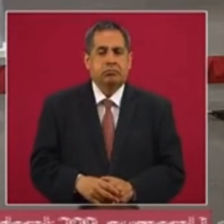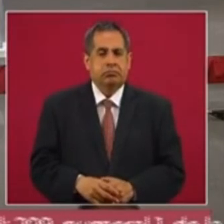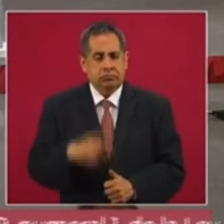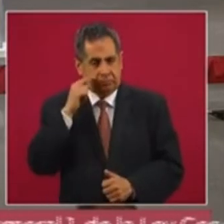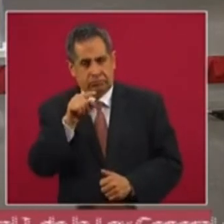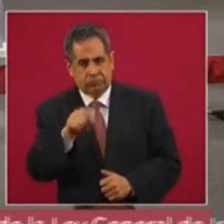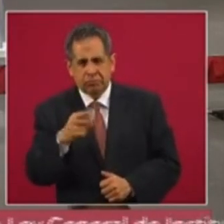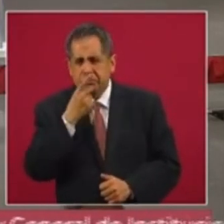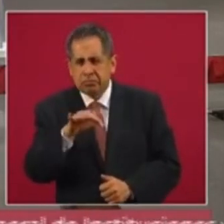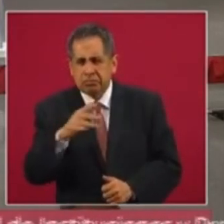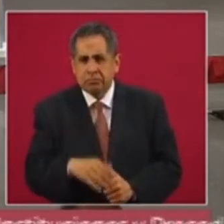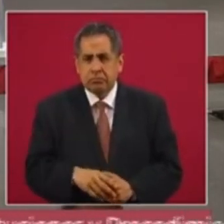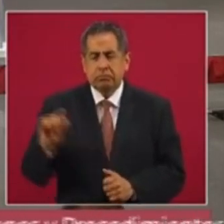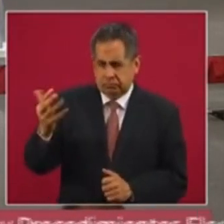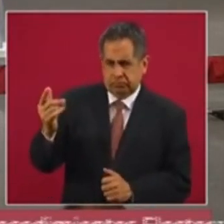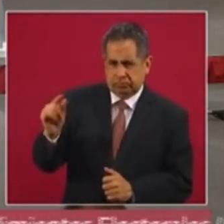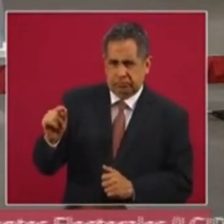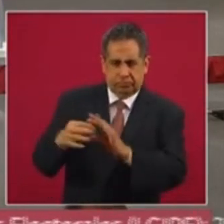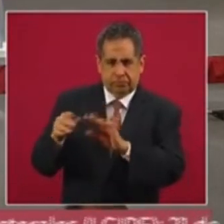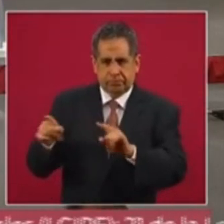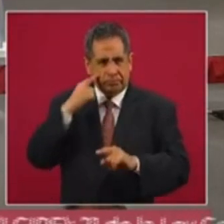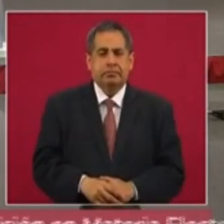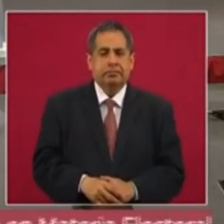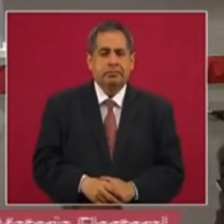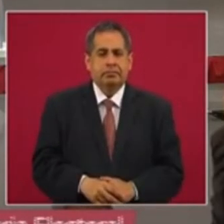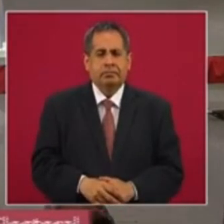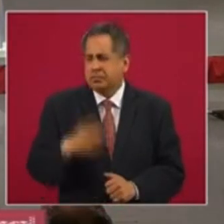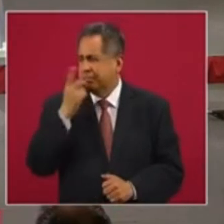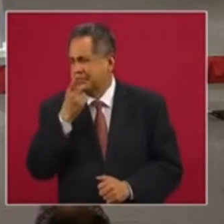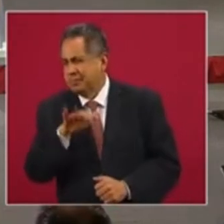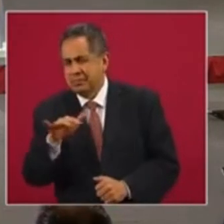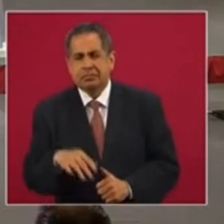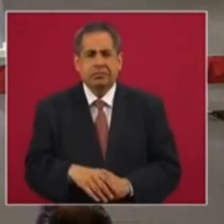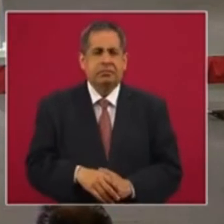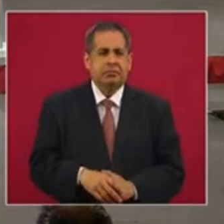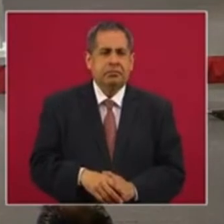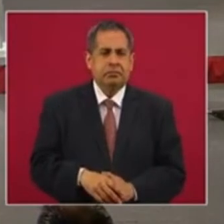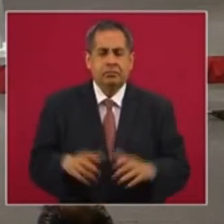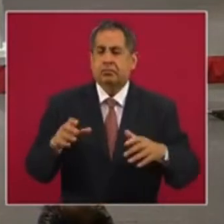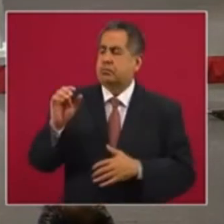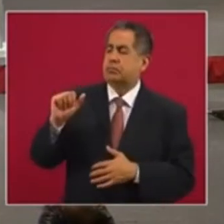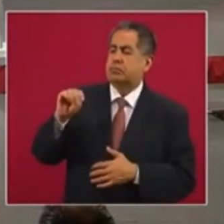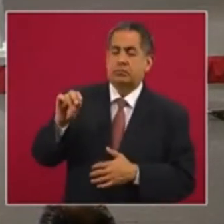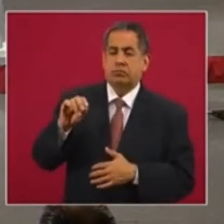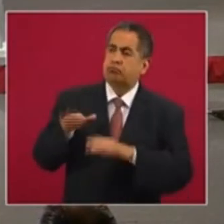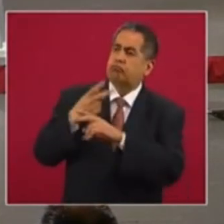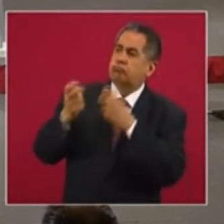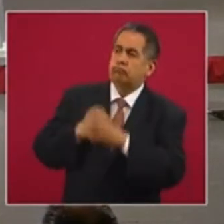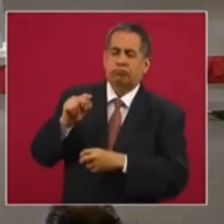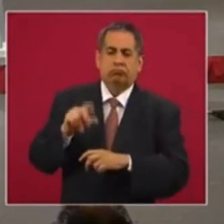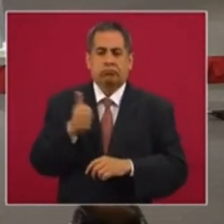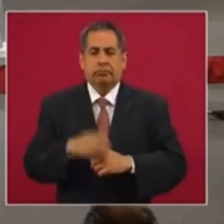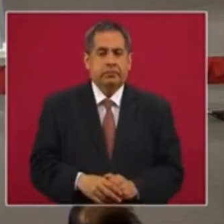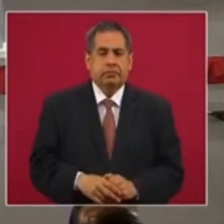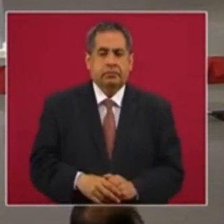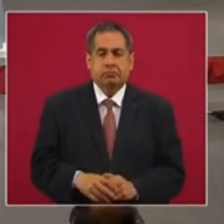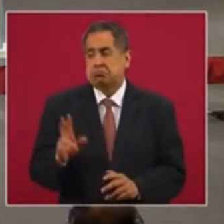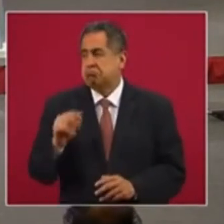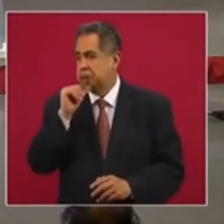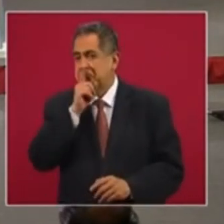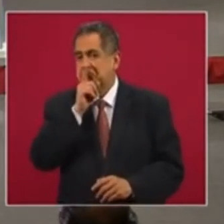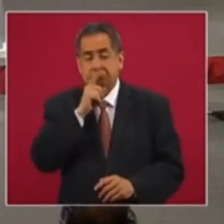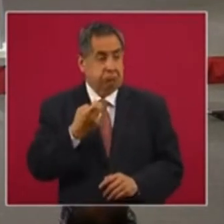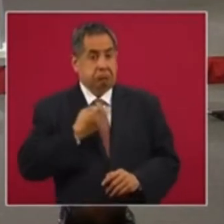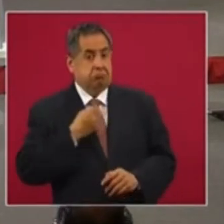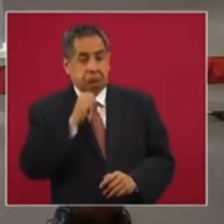Y acá, ¿qué dice? No, ahorita vamos a poner Sergio, porque debe estar igual. ¿Qué dice en la esquina? AMLO no es el más atacado. Ah, Sergio Sarmiento. No, no